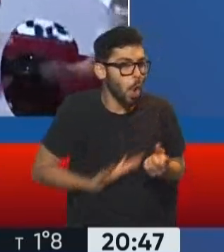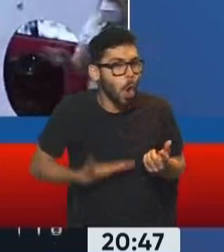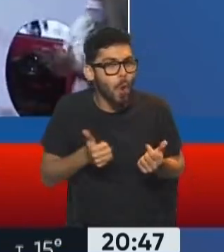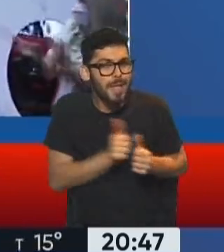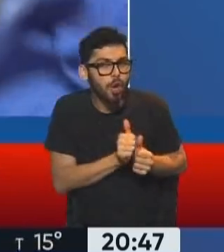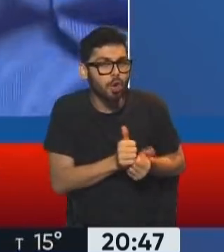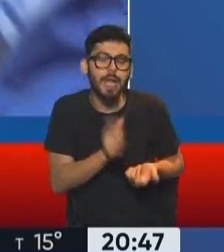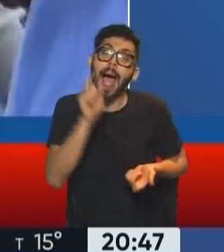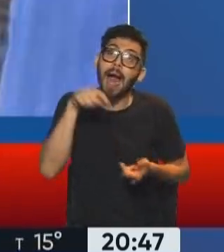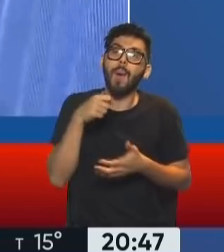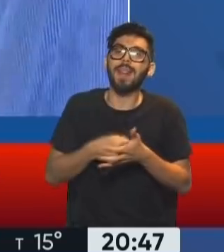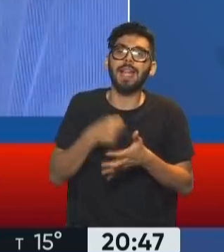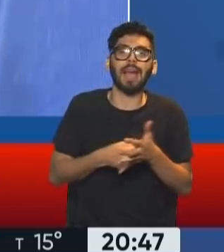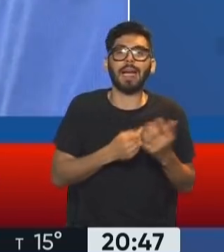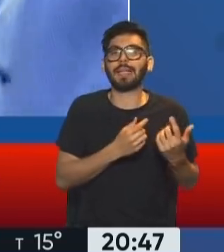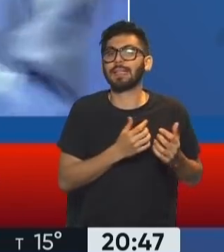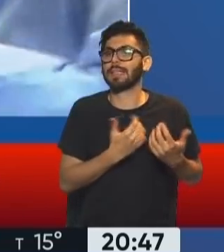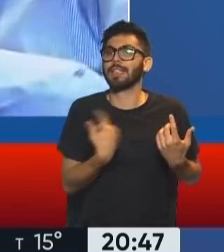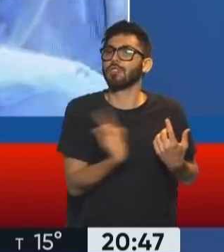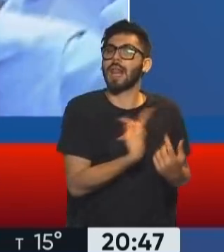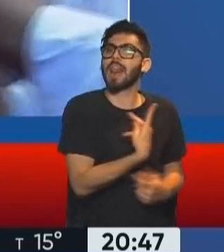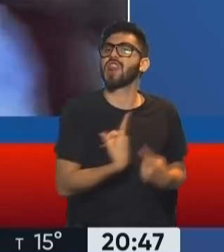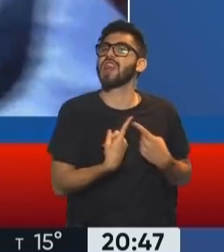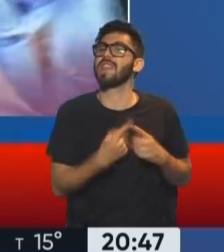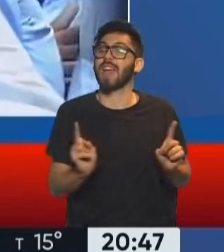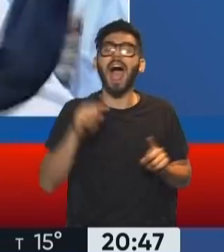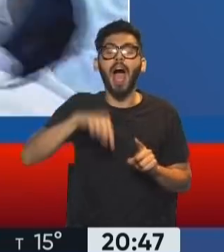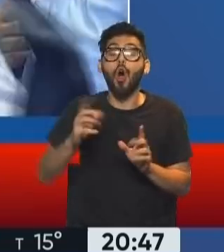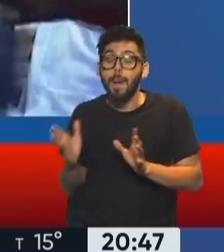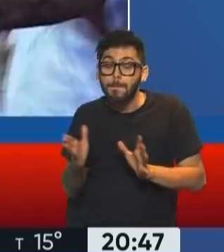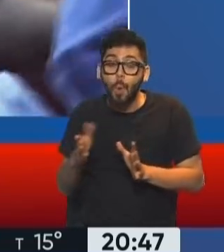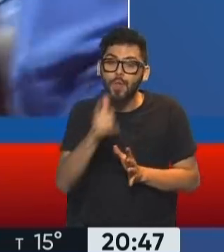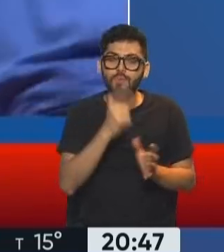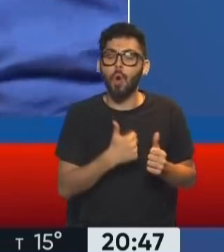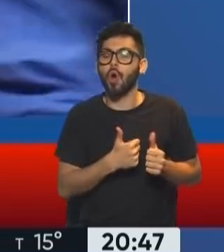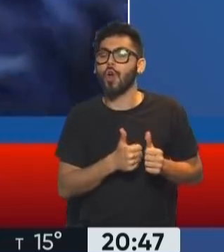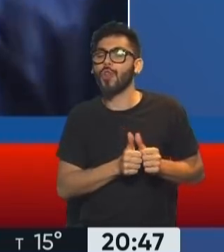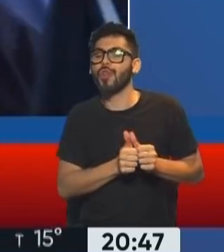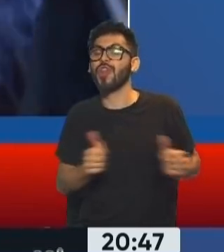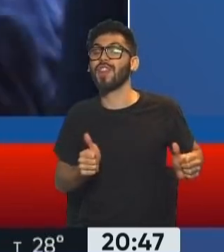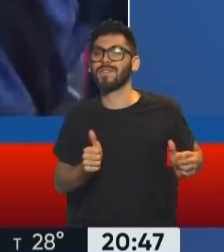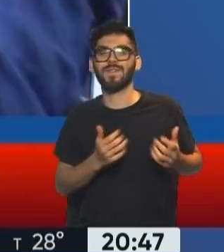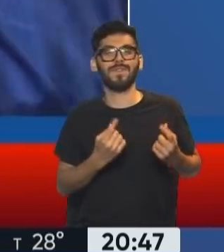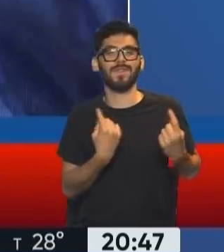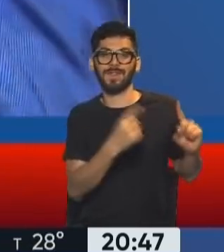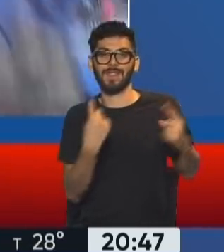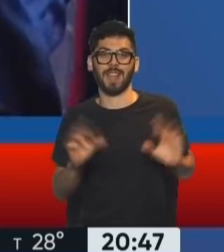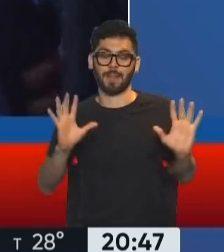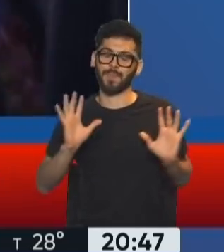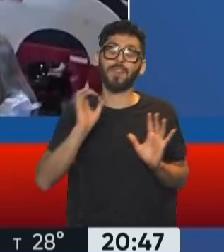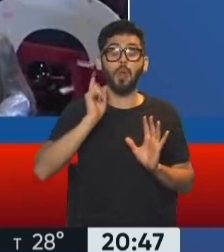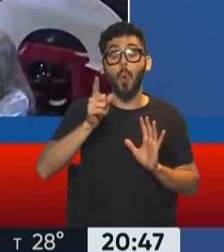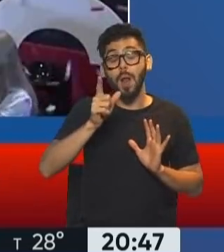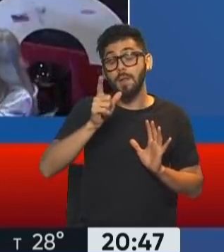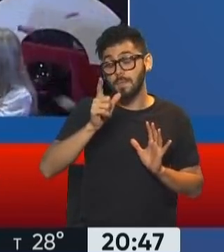de diferenciarse. Ahora va a venir un proceso de diferenciación. Yo creo que, independientemente, que creo que nos esperan